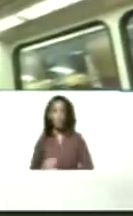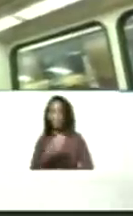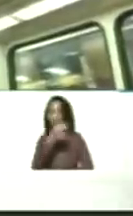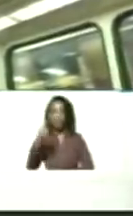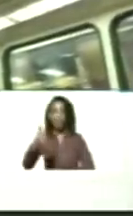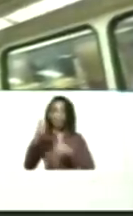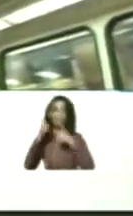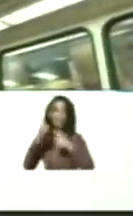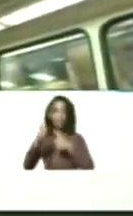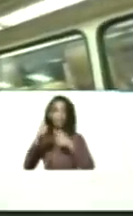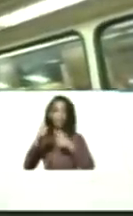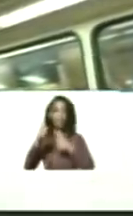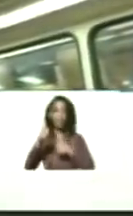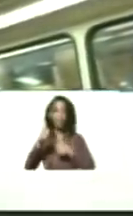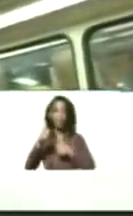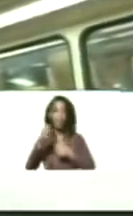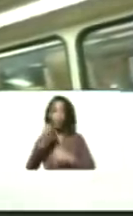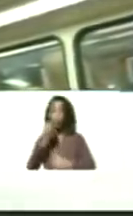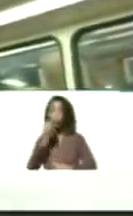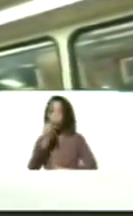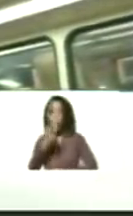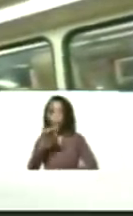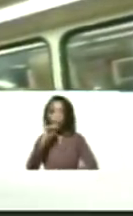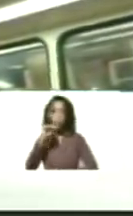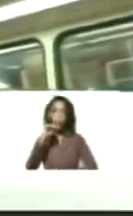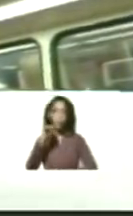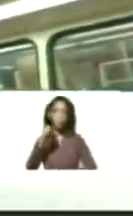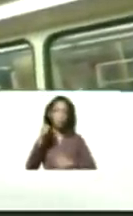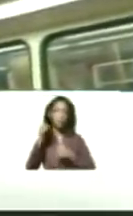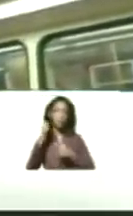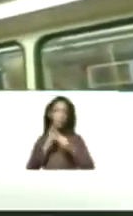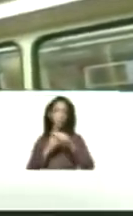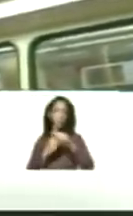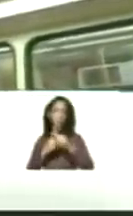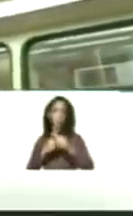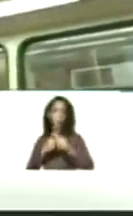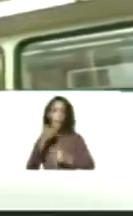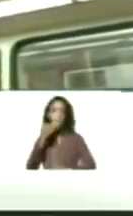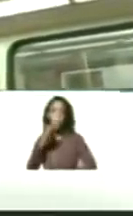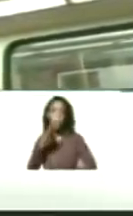bien. Buenas noticias para los años que están por venir. Gracias.